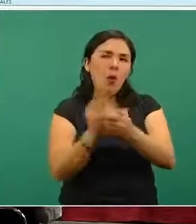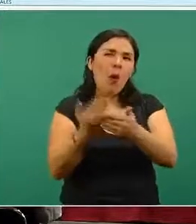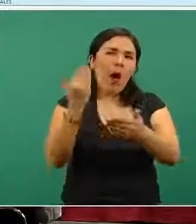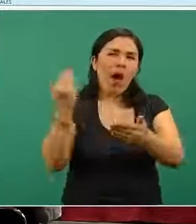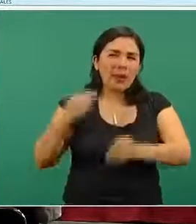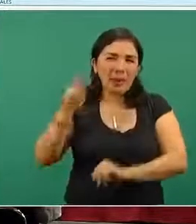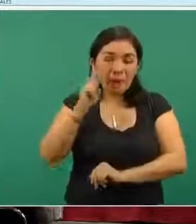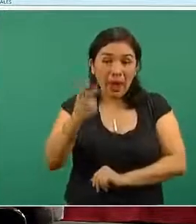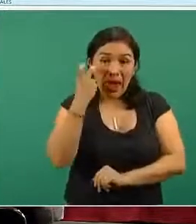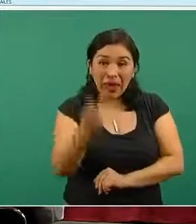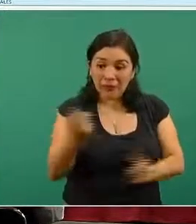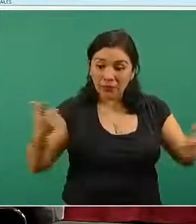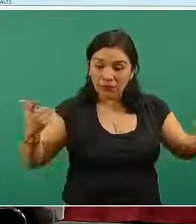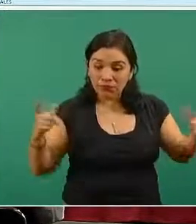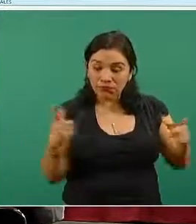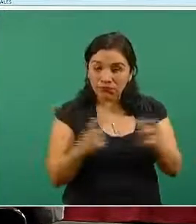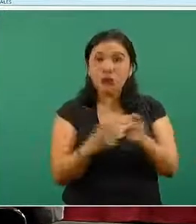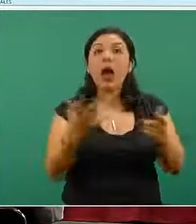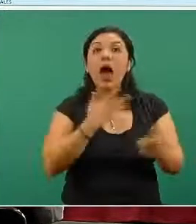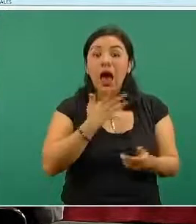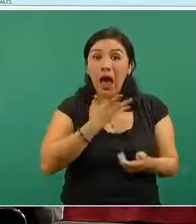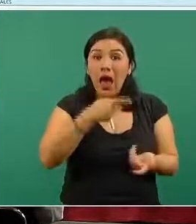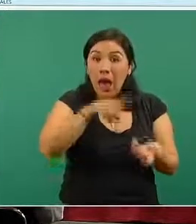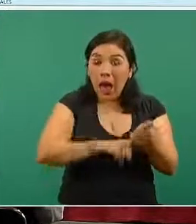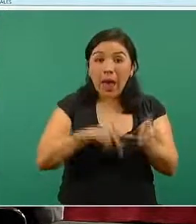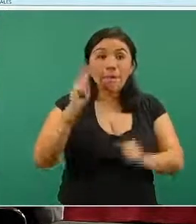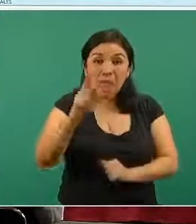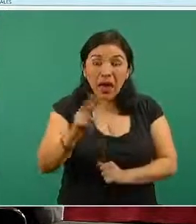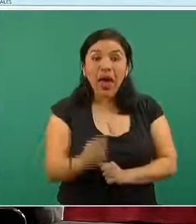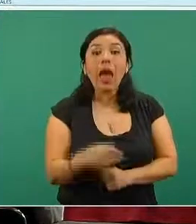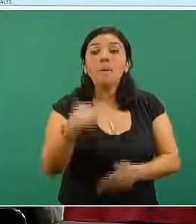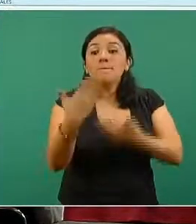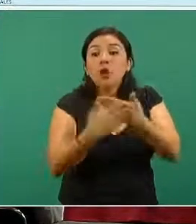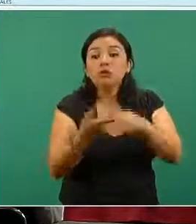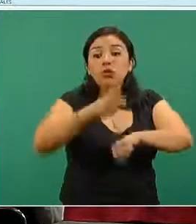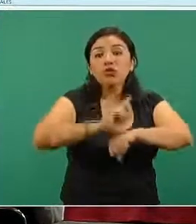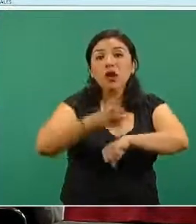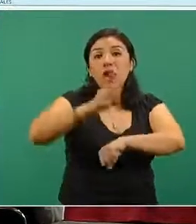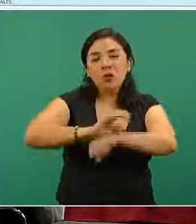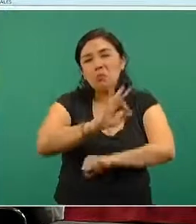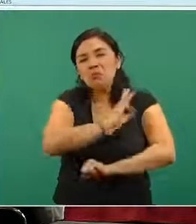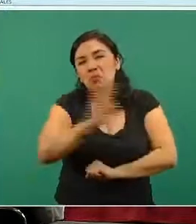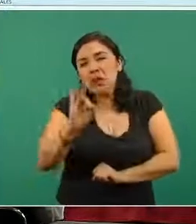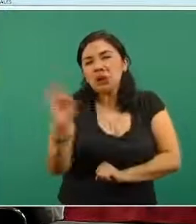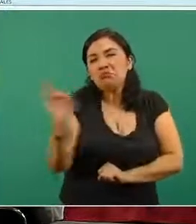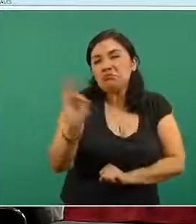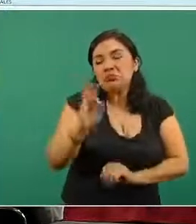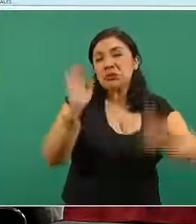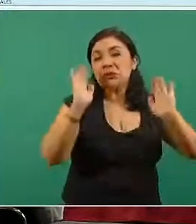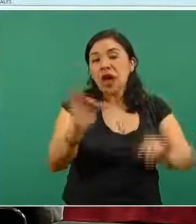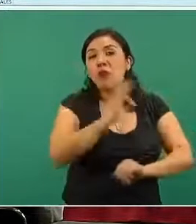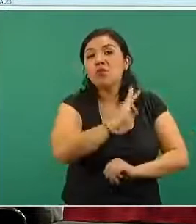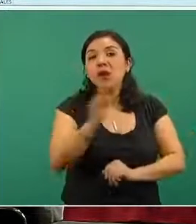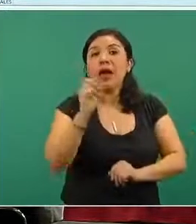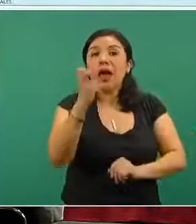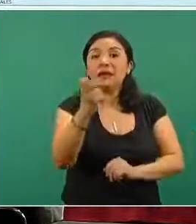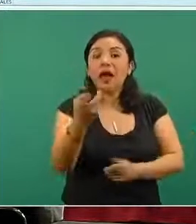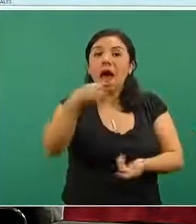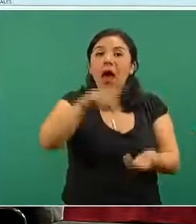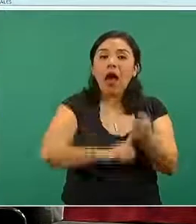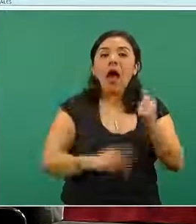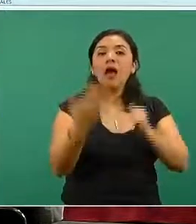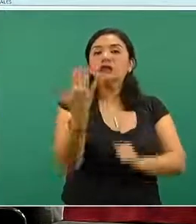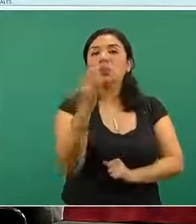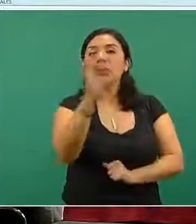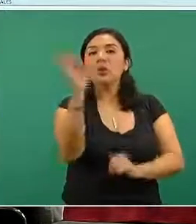presentando, esta tendencia va a la disminución y en algunos próximos días sería muy probable que la podamos encontrar con menos